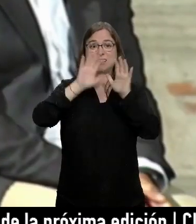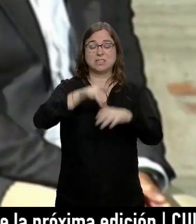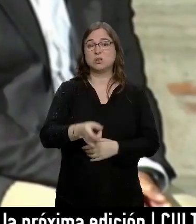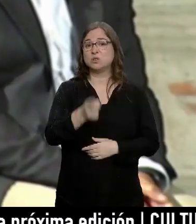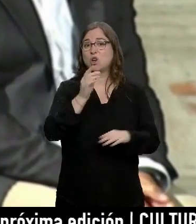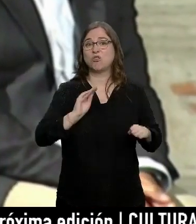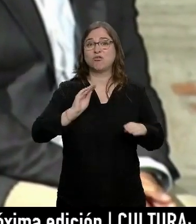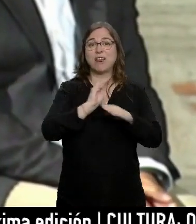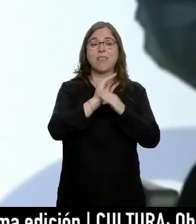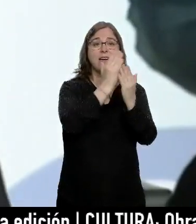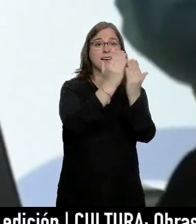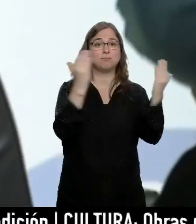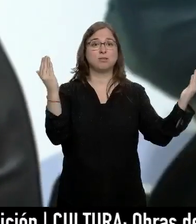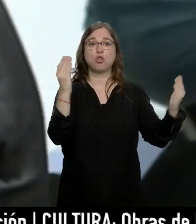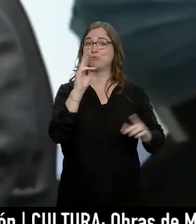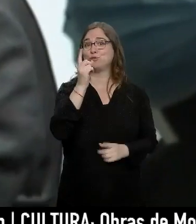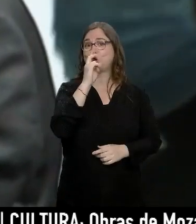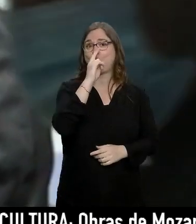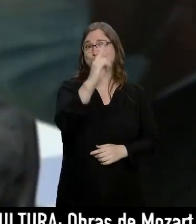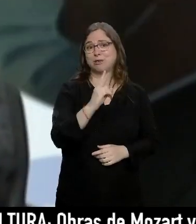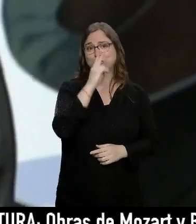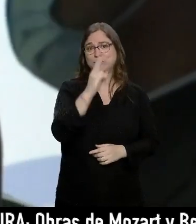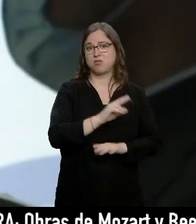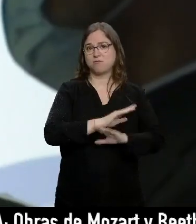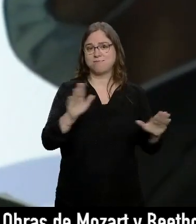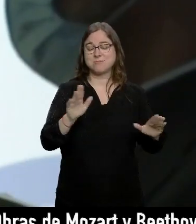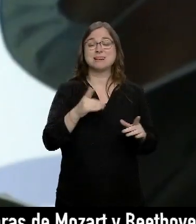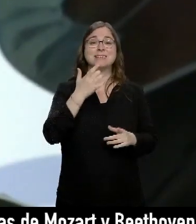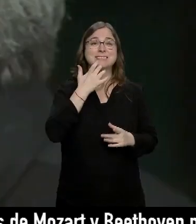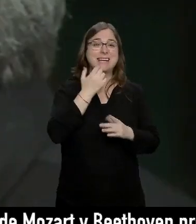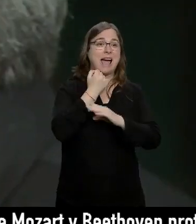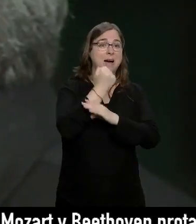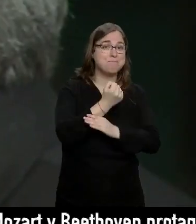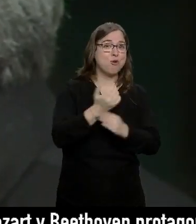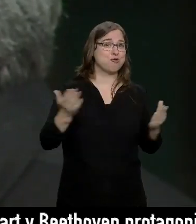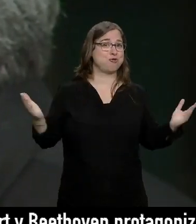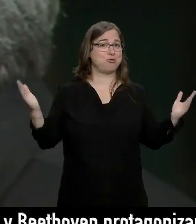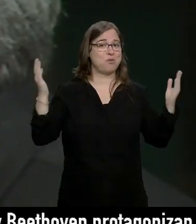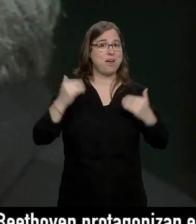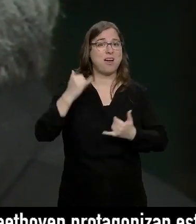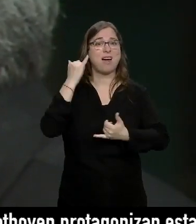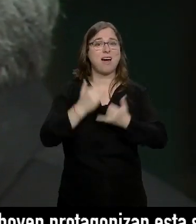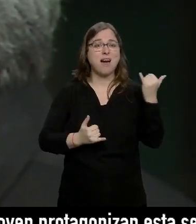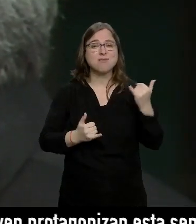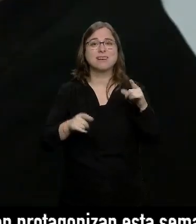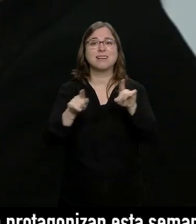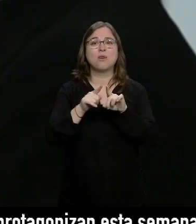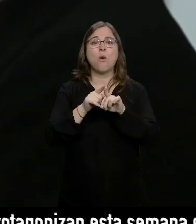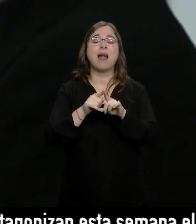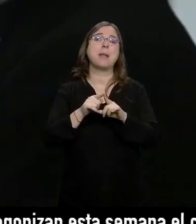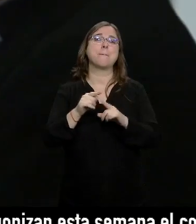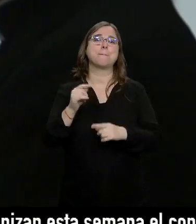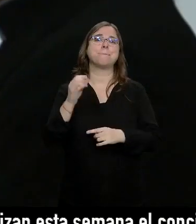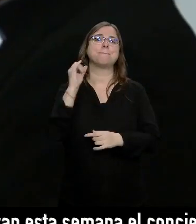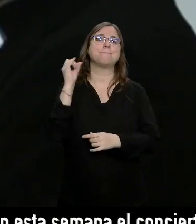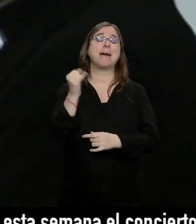va a financiar la exposición cada 2 años. En el camino, por falta de ese apoyo institucional, se ha quedado por tanto Béjar, que